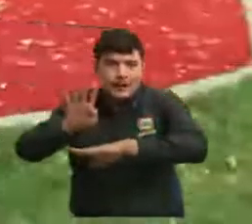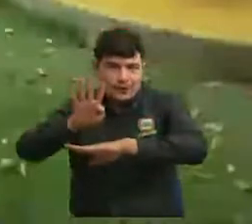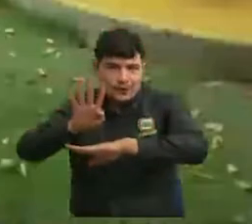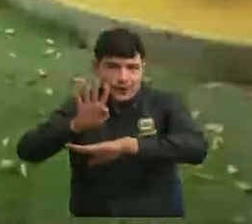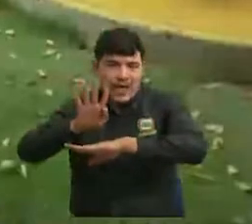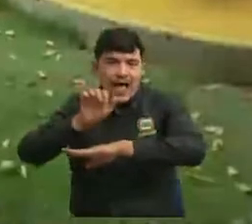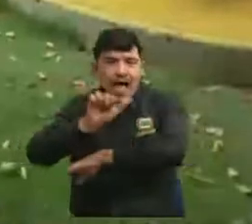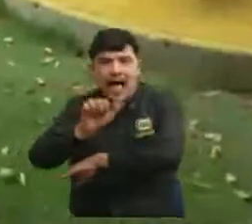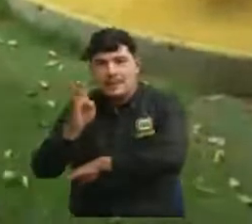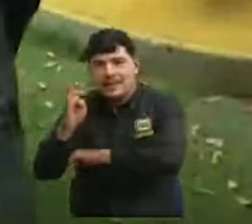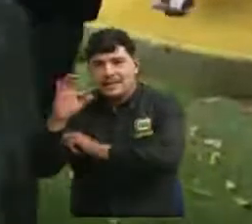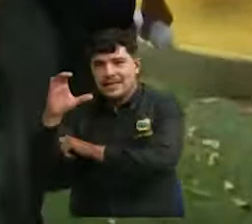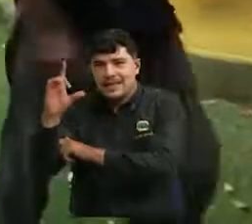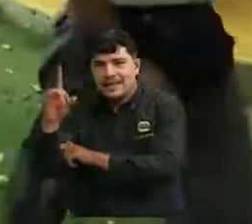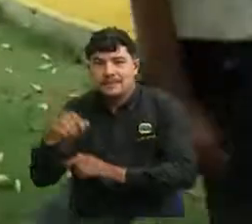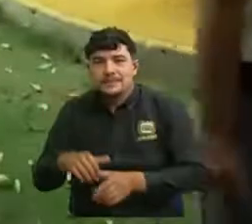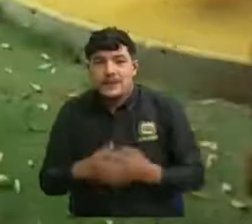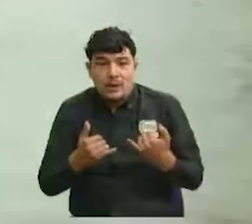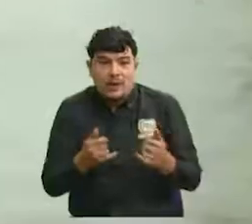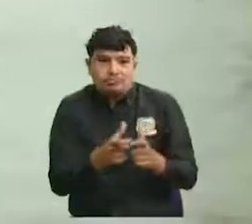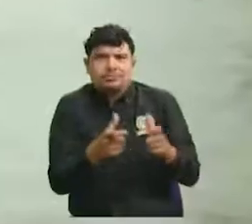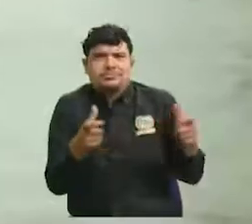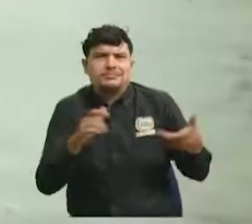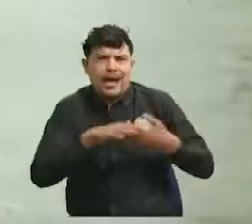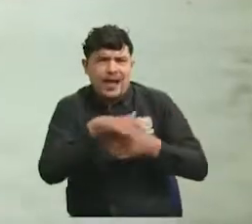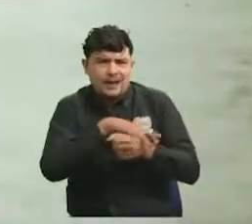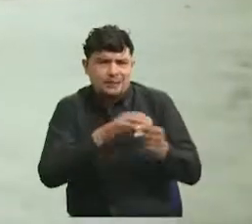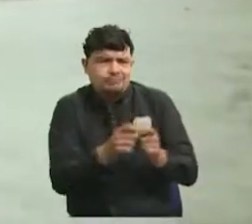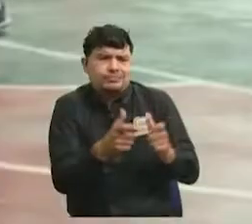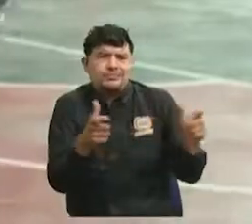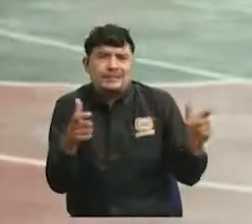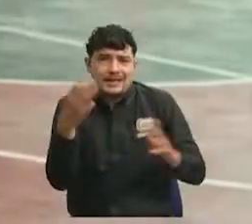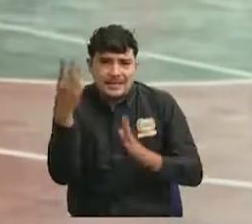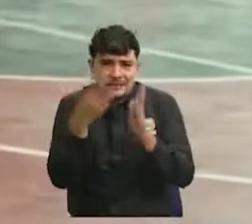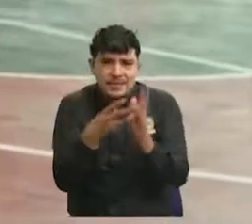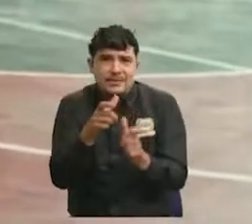barrio cuenta con más de 3.000 habitantes y se destaca por ser pionero en el baloncesto de la ciudad.